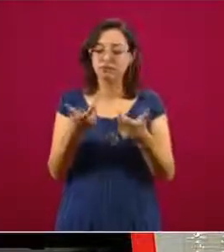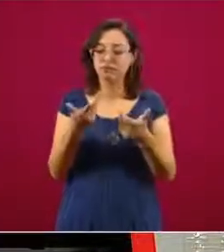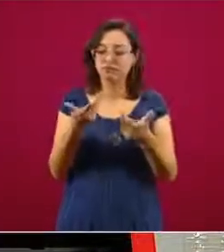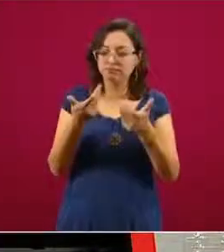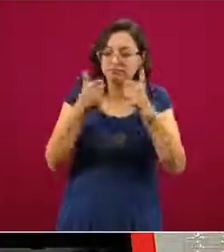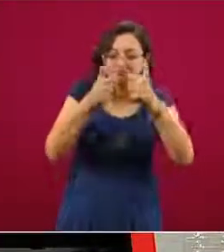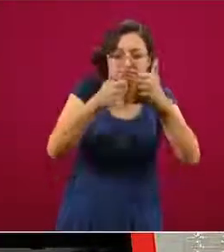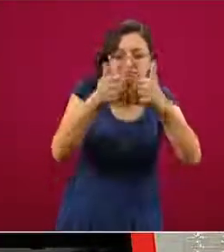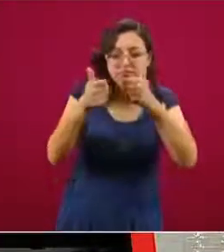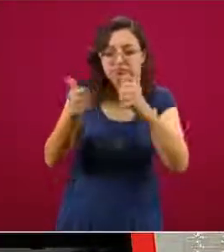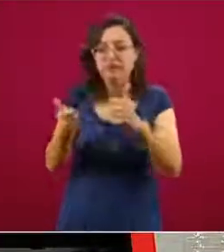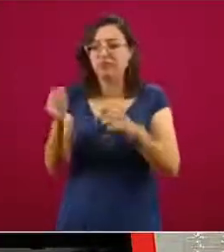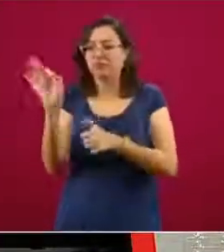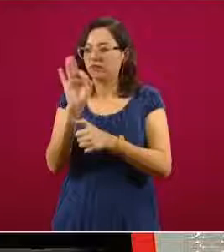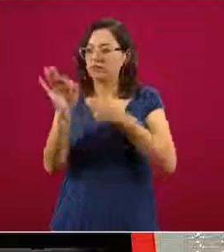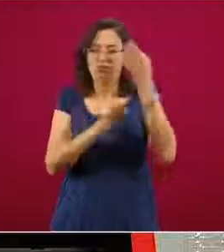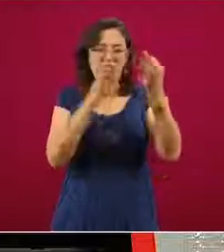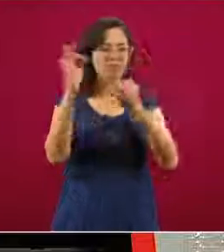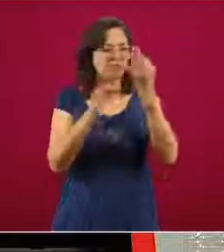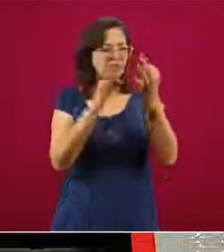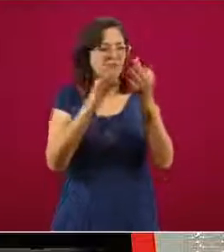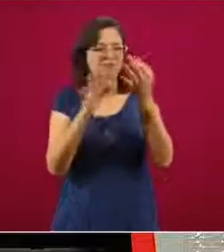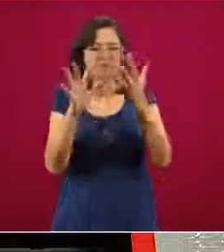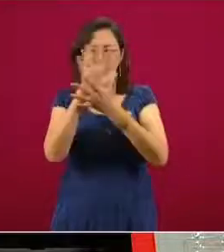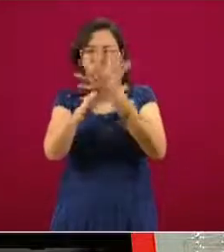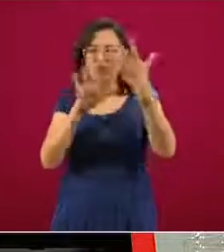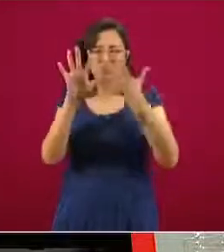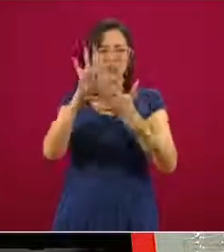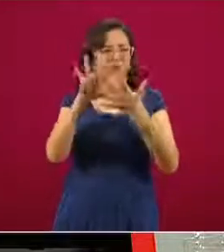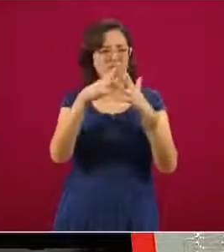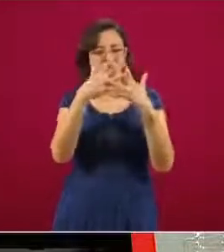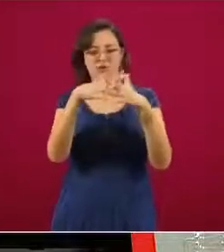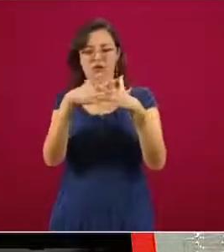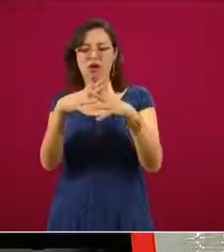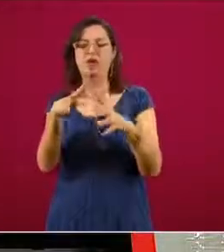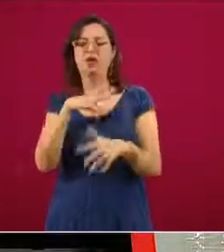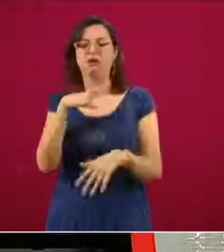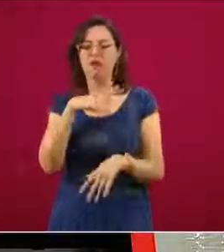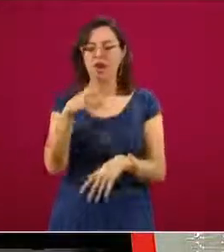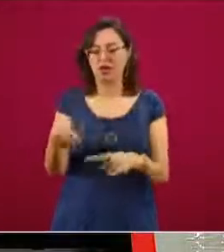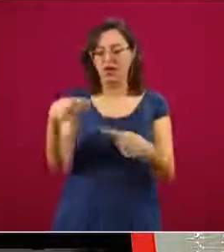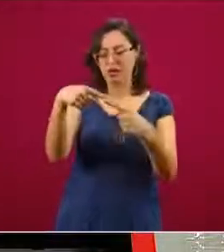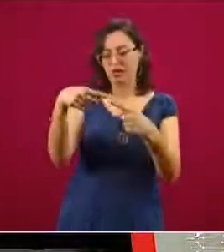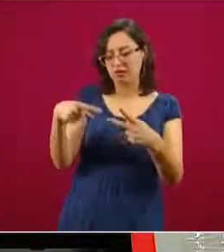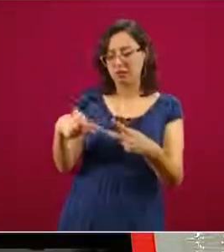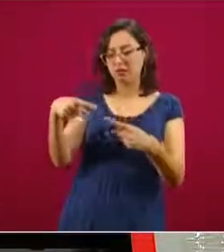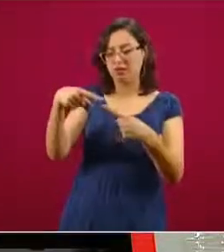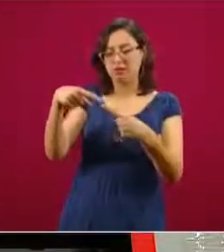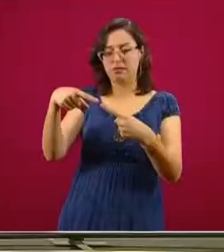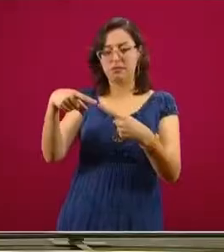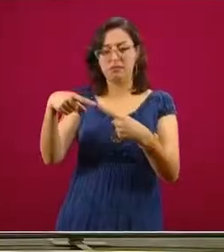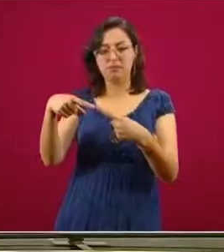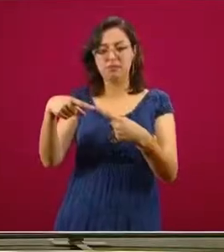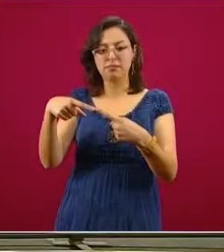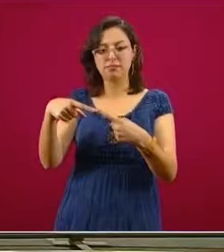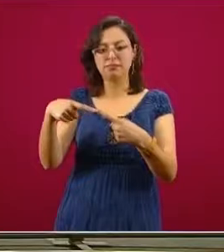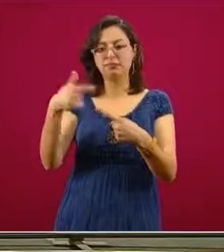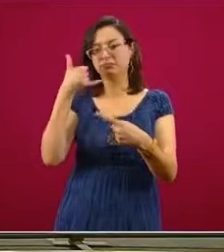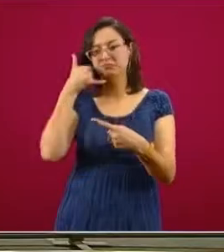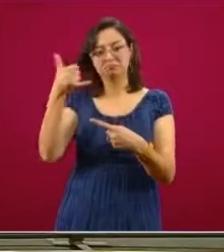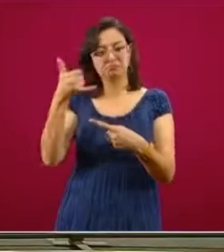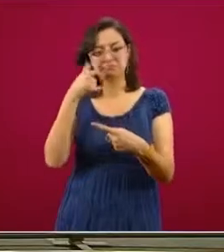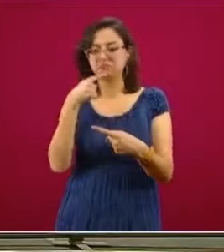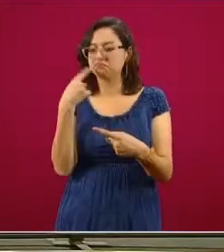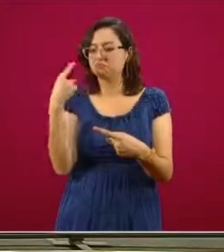confunda con cualquier otra campaña de otra naturaleza, yo daría dos datos. El primero es nuestro número tradicional